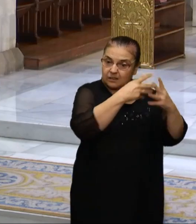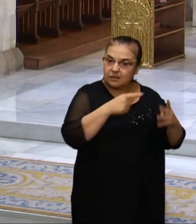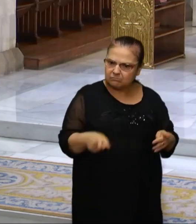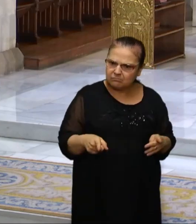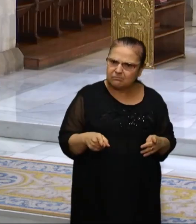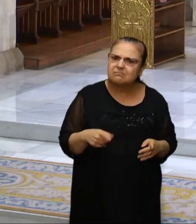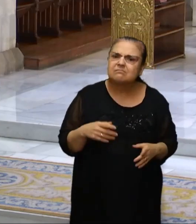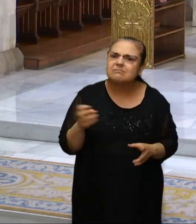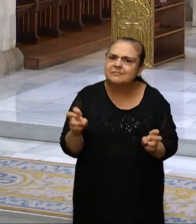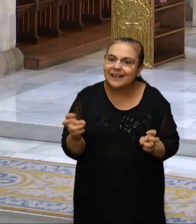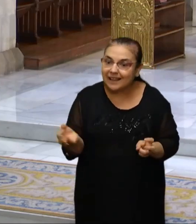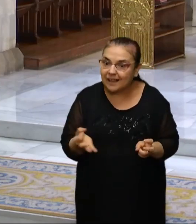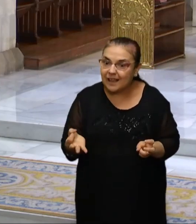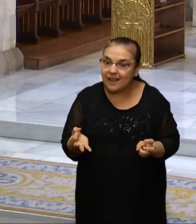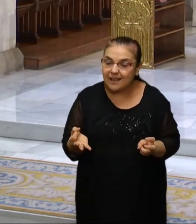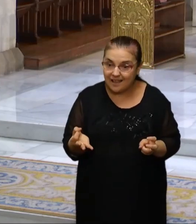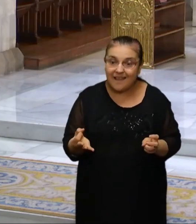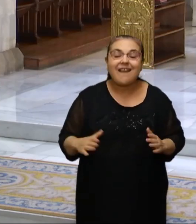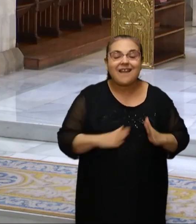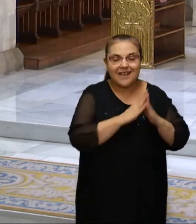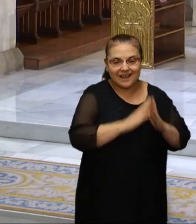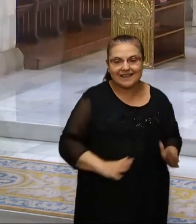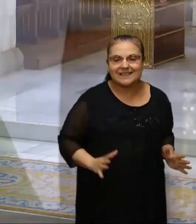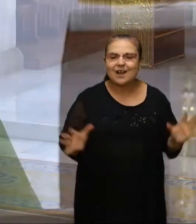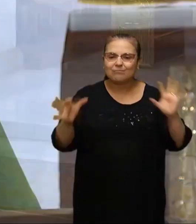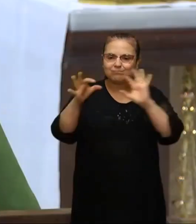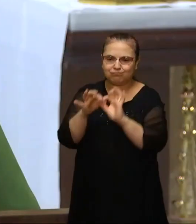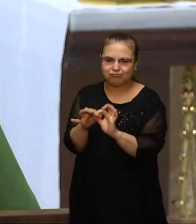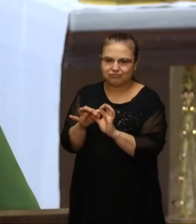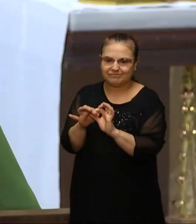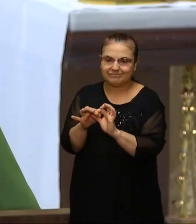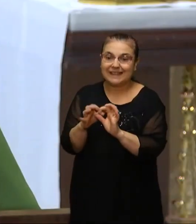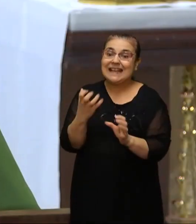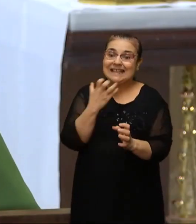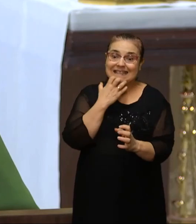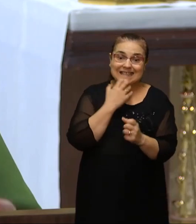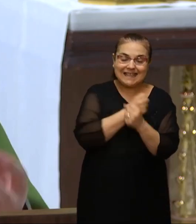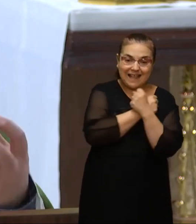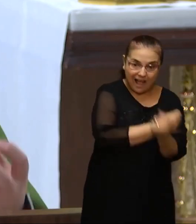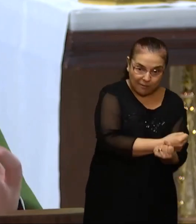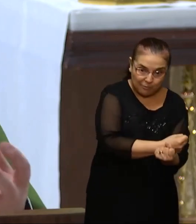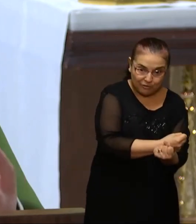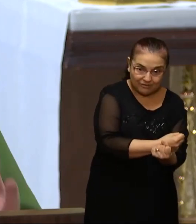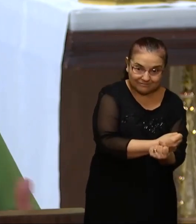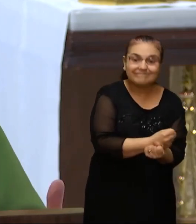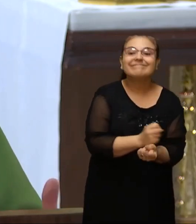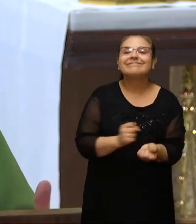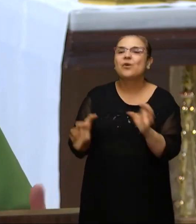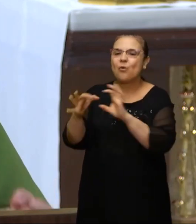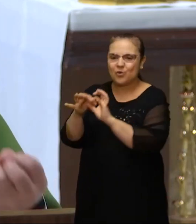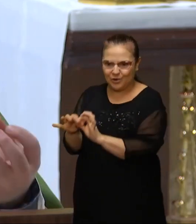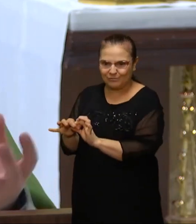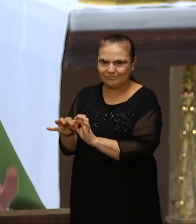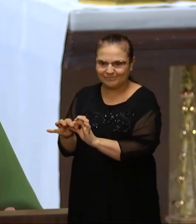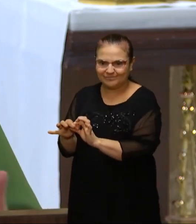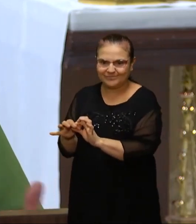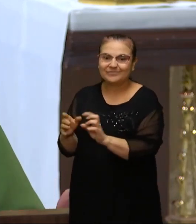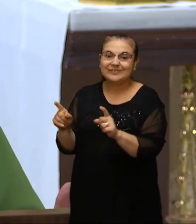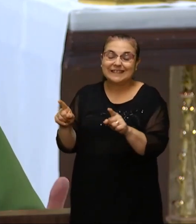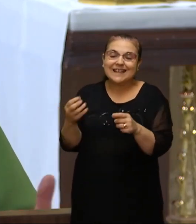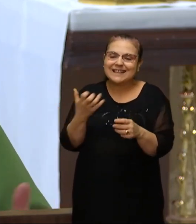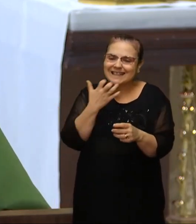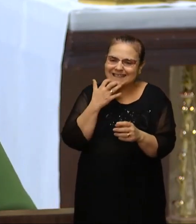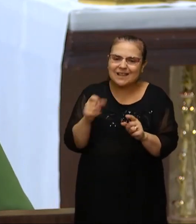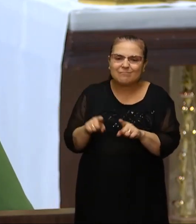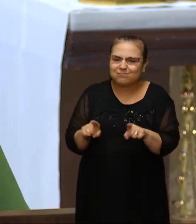de una iglesia unida Cuando hay amor Hay Unión cuando hay Unión hay fraternidad cuando hay fraternidad hay